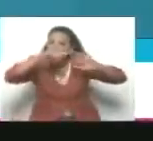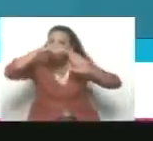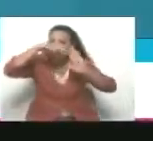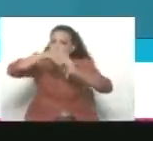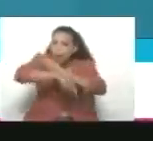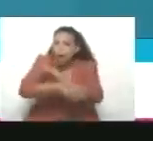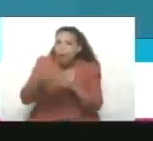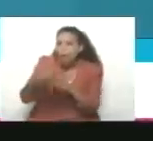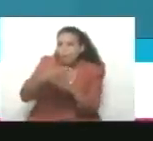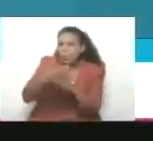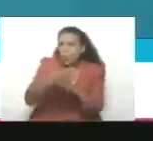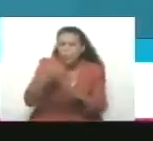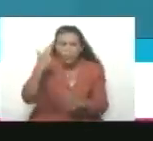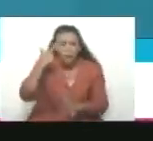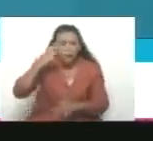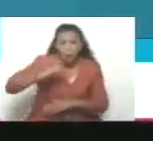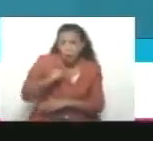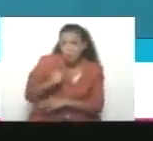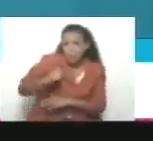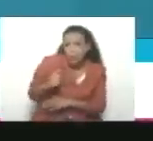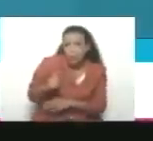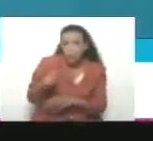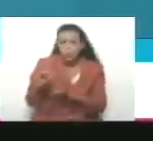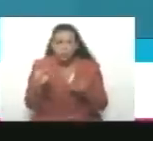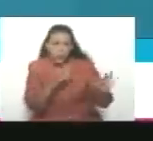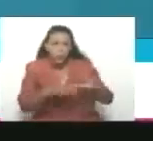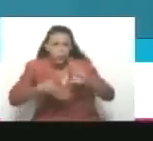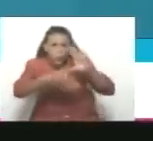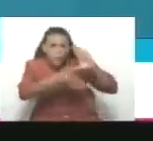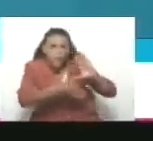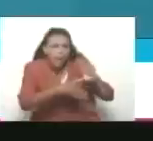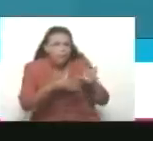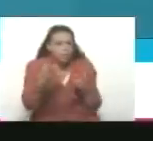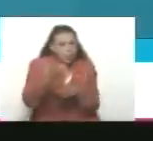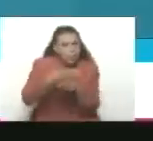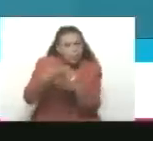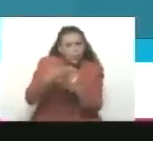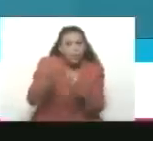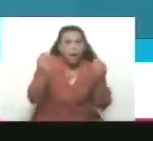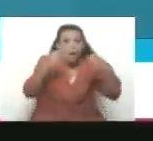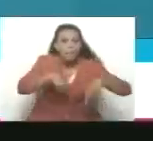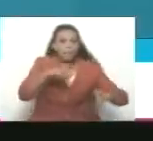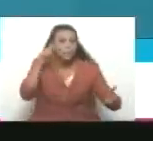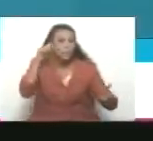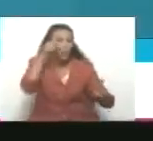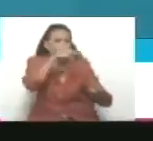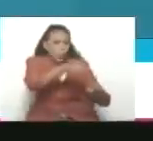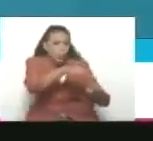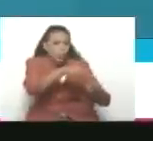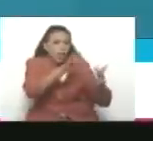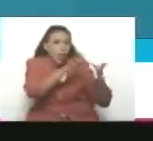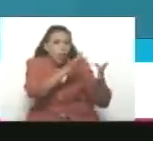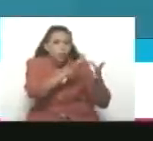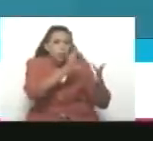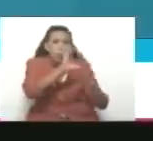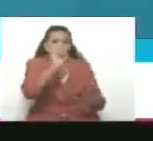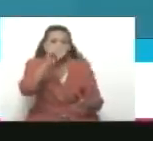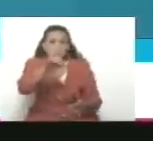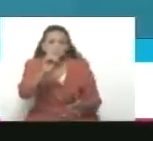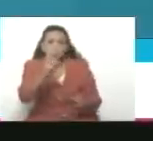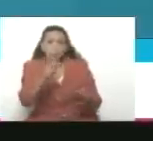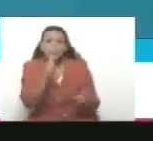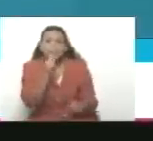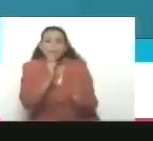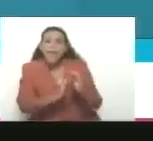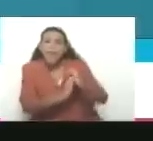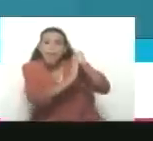compartido inteligencia con gobiernos de América Latina y todo apunta a que esa red de coyote está dirigida